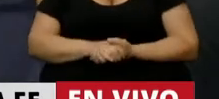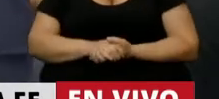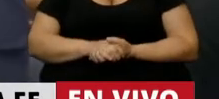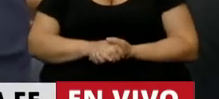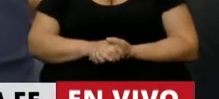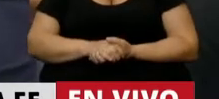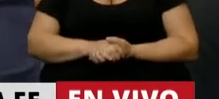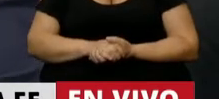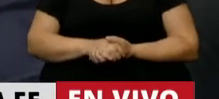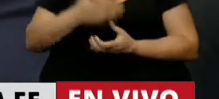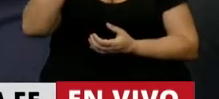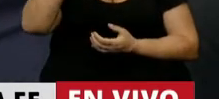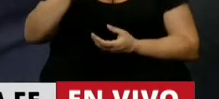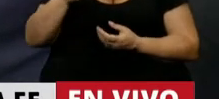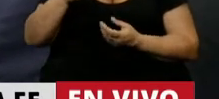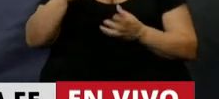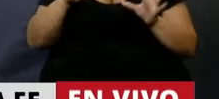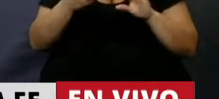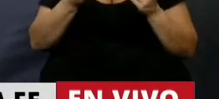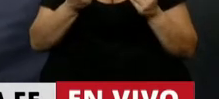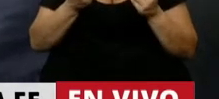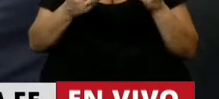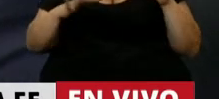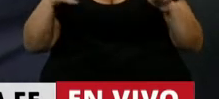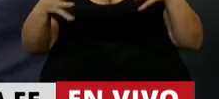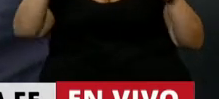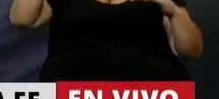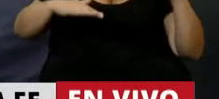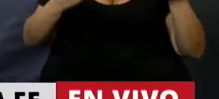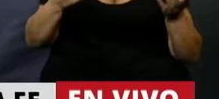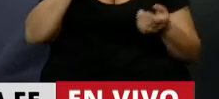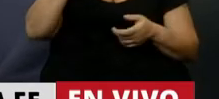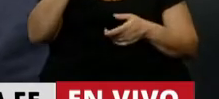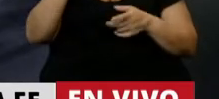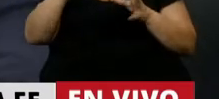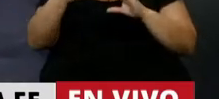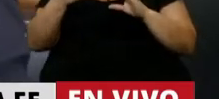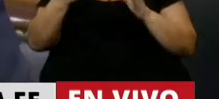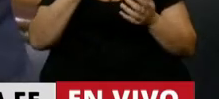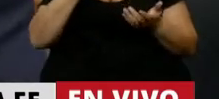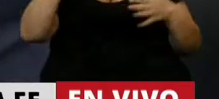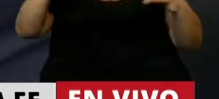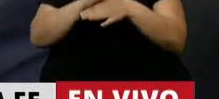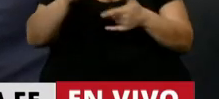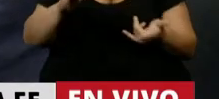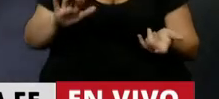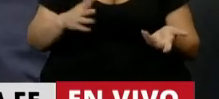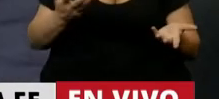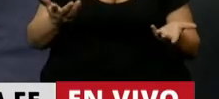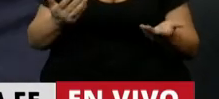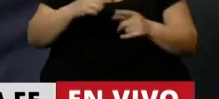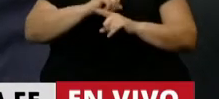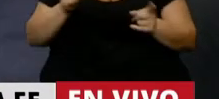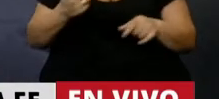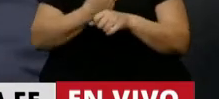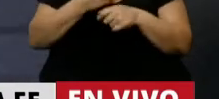que terminan haciendo el sistema oscilante, que terminan haciendo el sistema muy impredecible. Tampoco